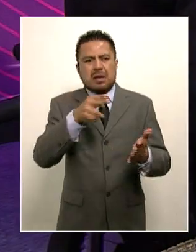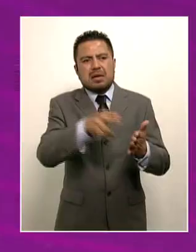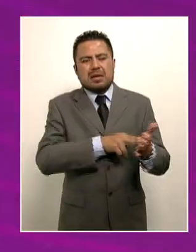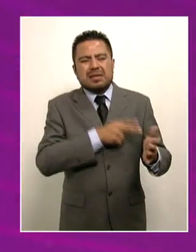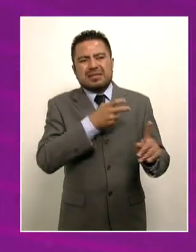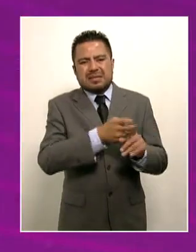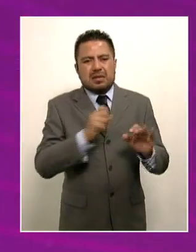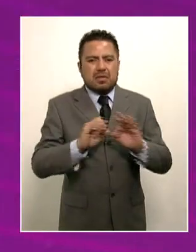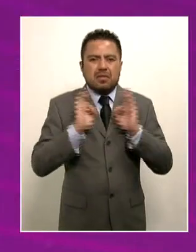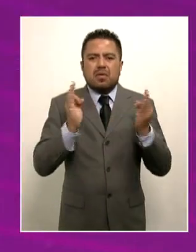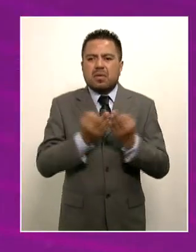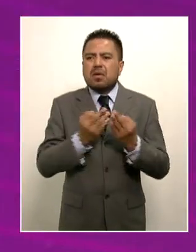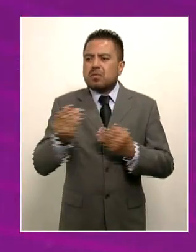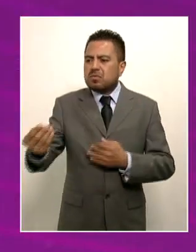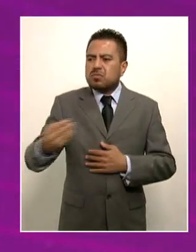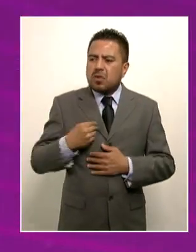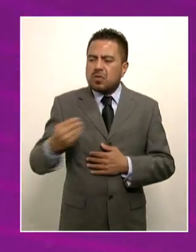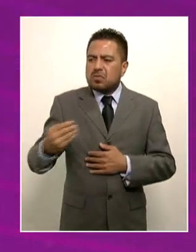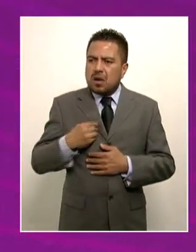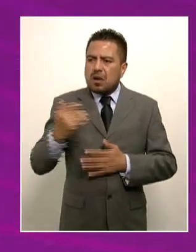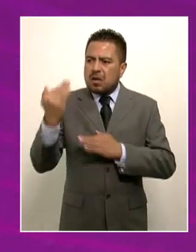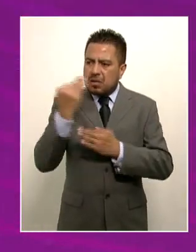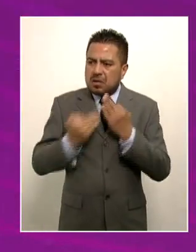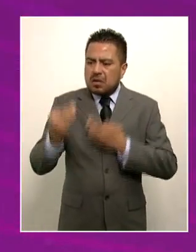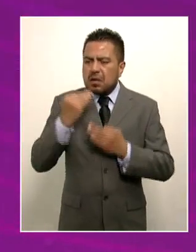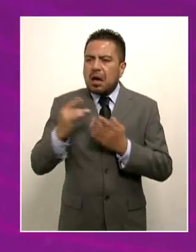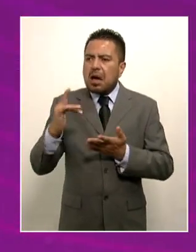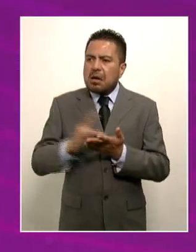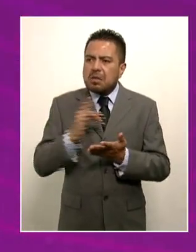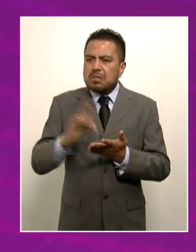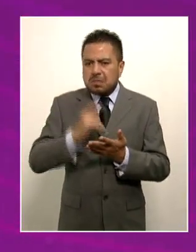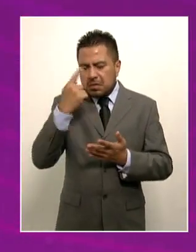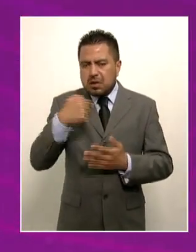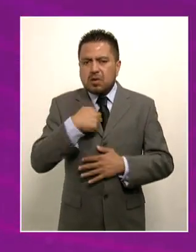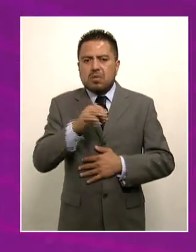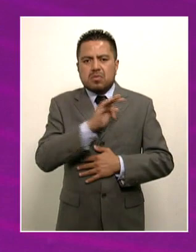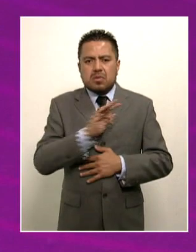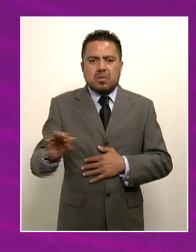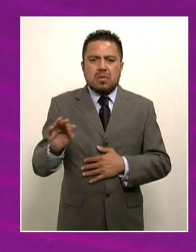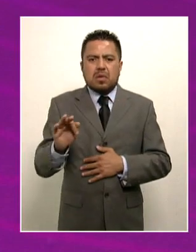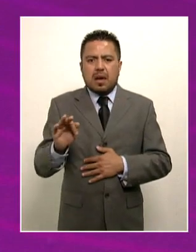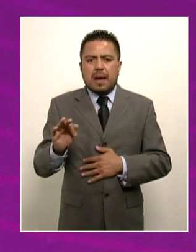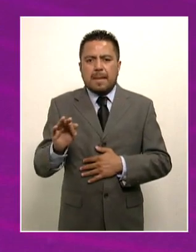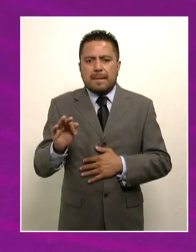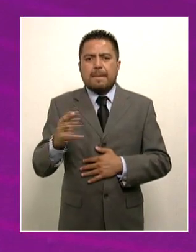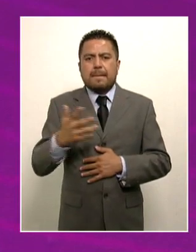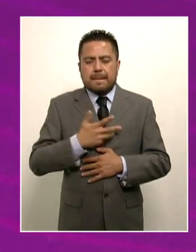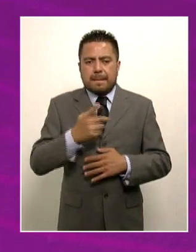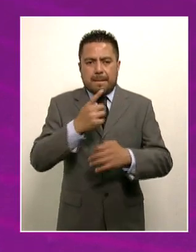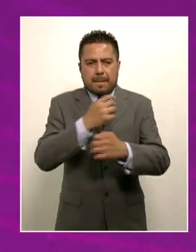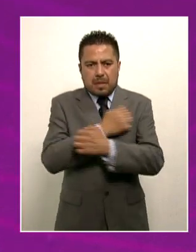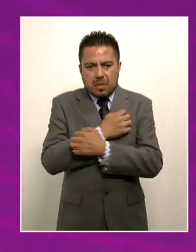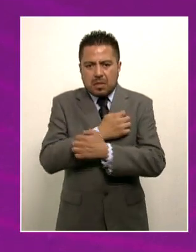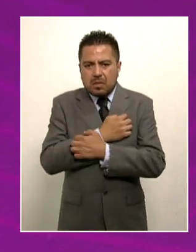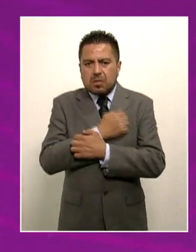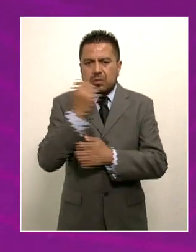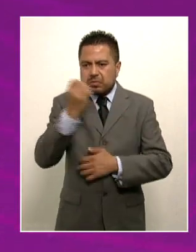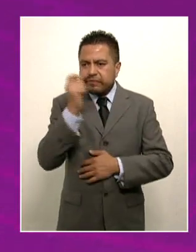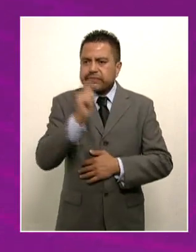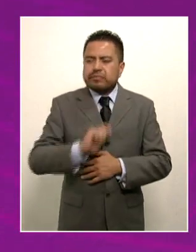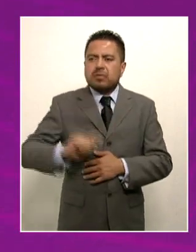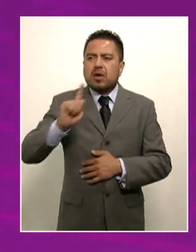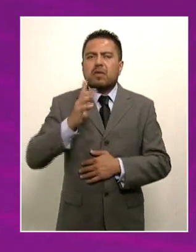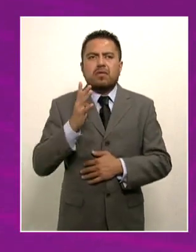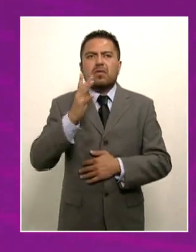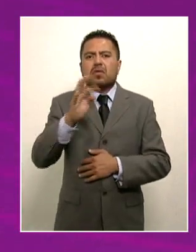tipo y pues me proveyeron con los insumos necesarios para que yo pudiera pues tener una educación, pudiera en